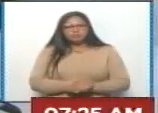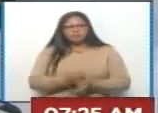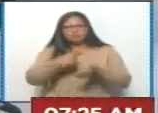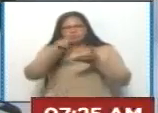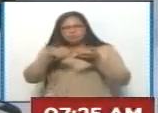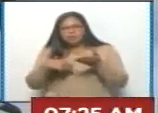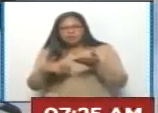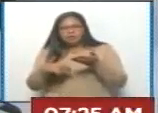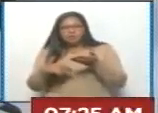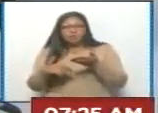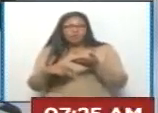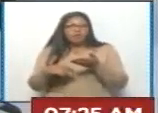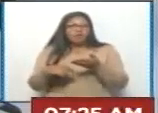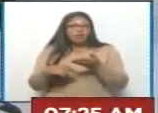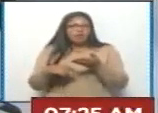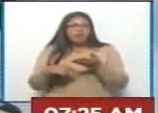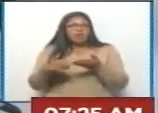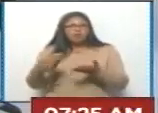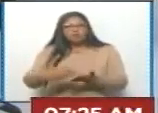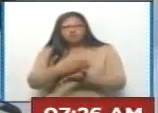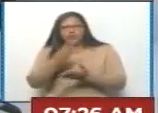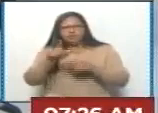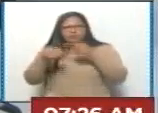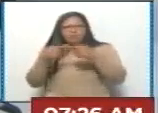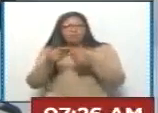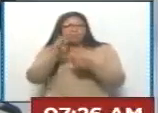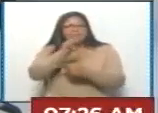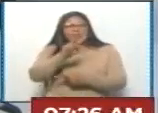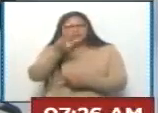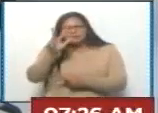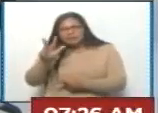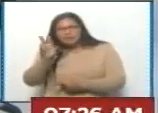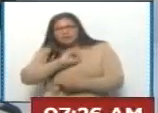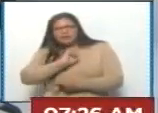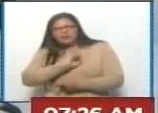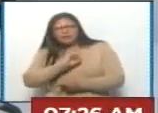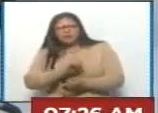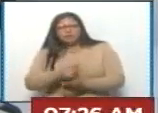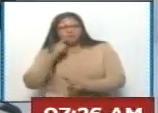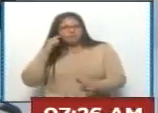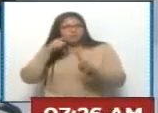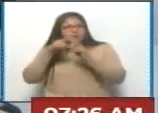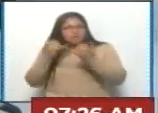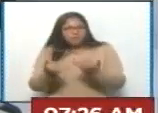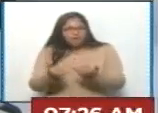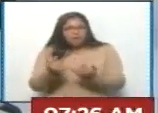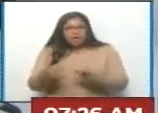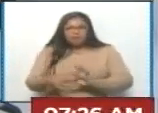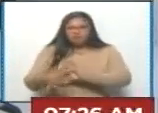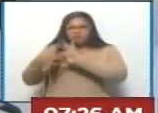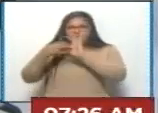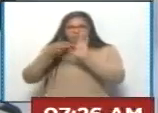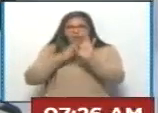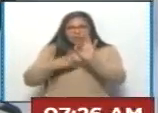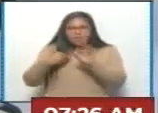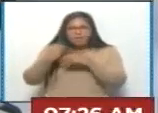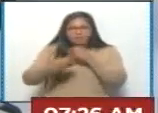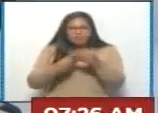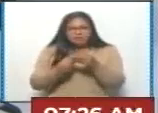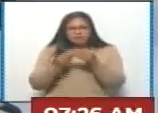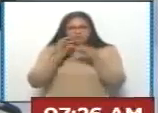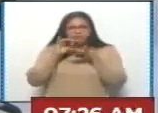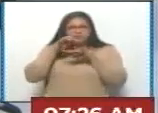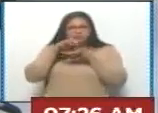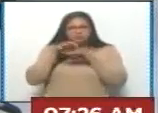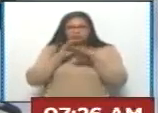York pocos días antes, el 23 de enero, tenía solamente un propósito: alinear a esa fuerza en función de que no se